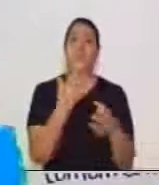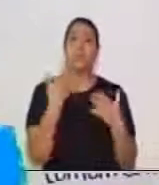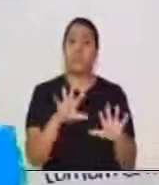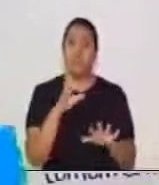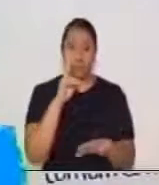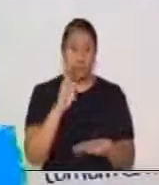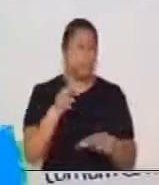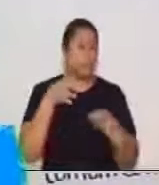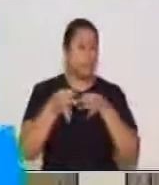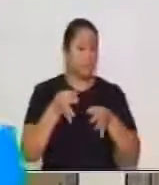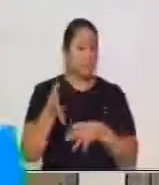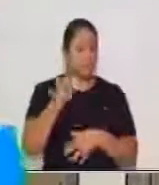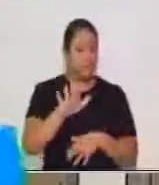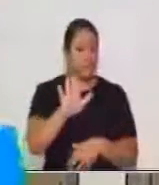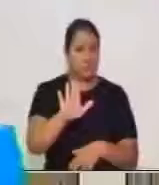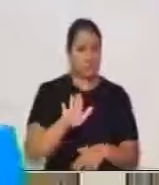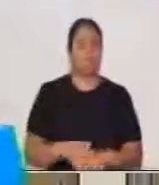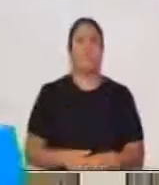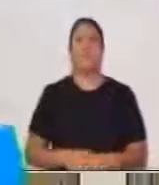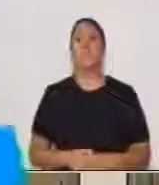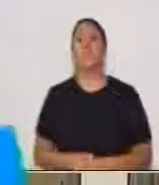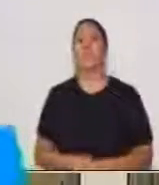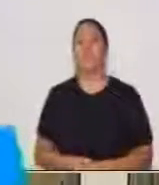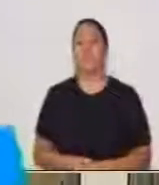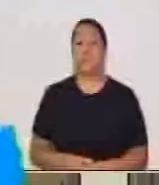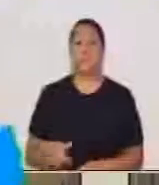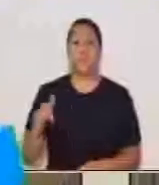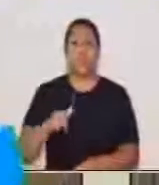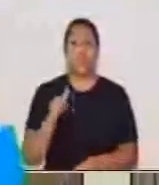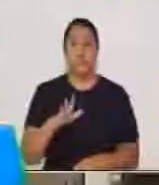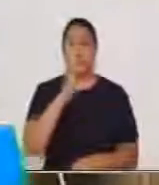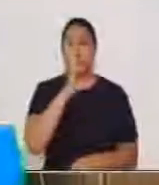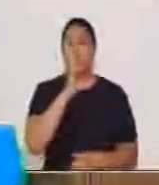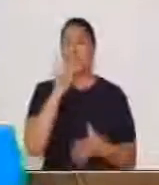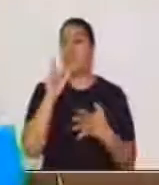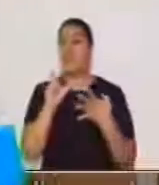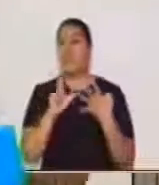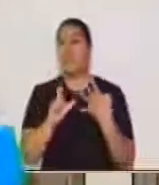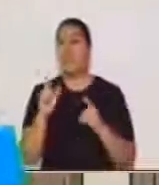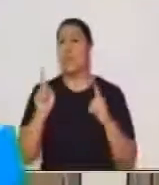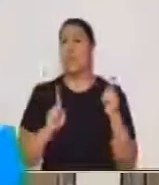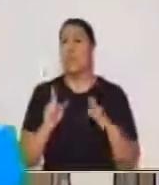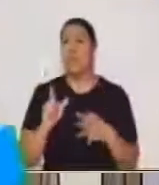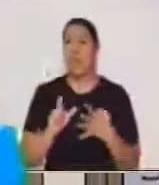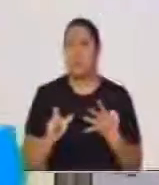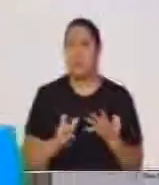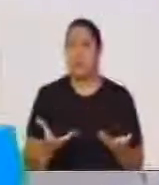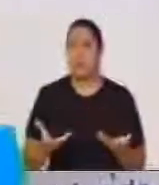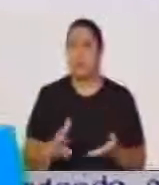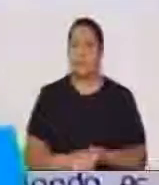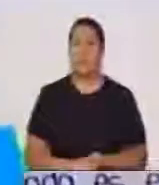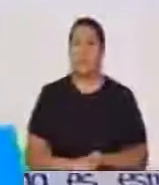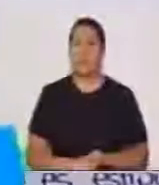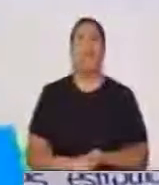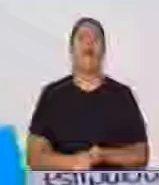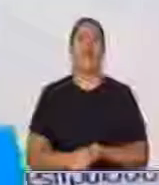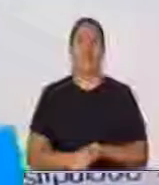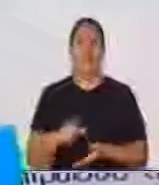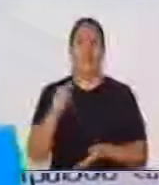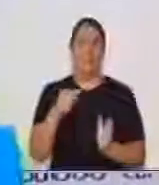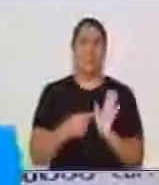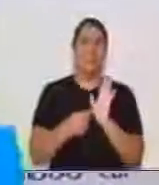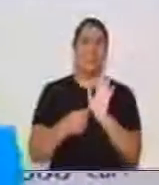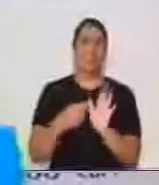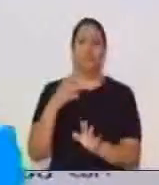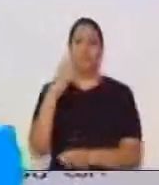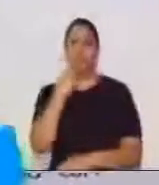más adelante. Vamos a hablar sobre las características de la mesa redonda y es que pues es una exposición oral. Esa es